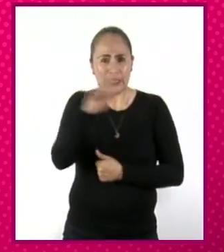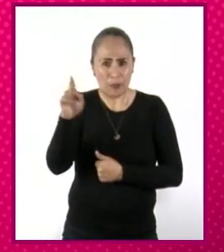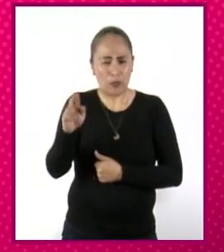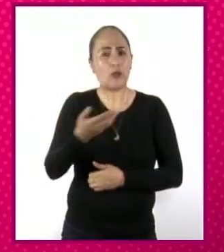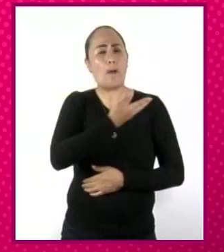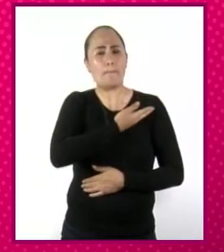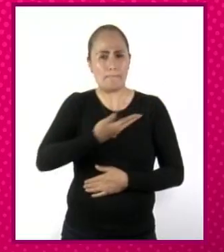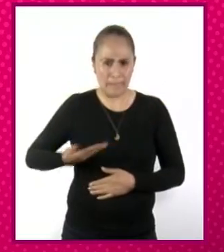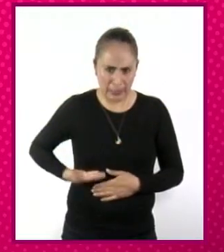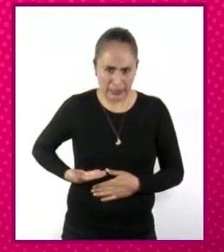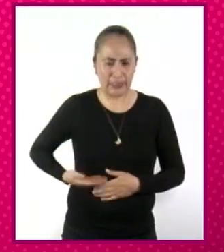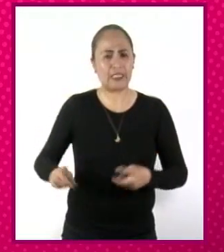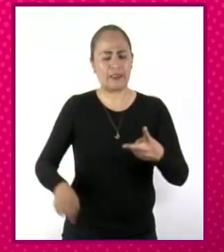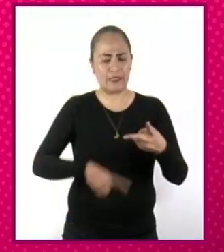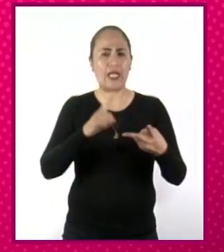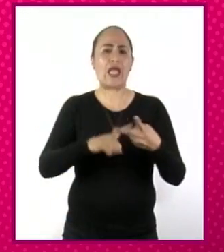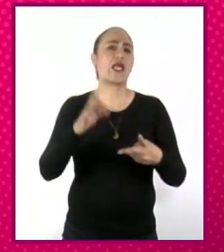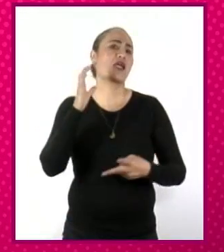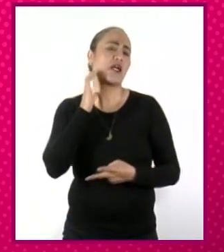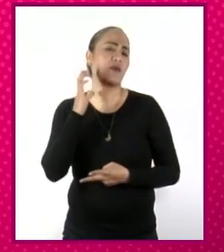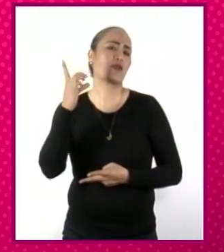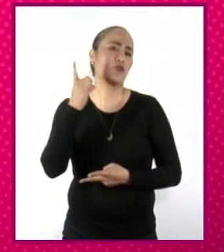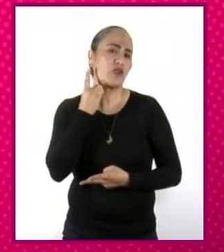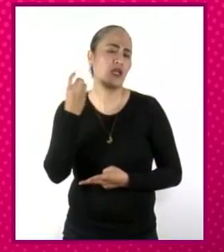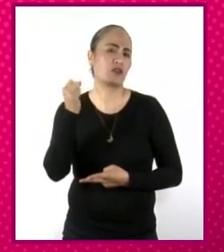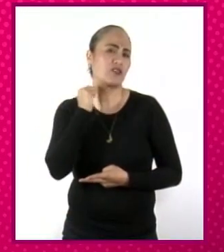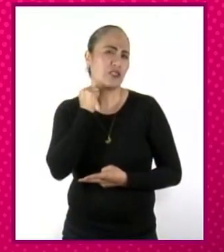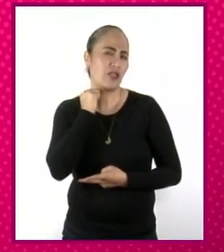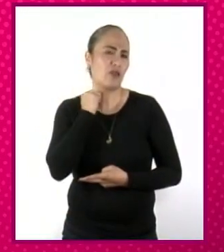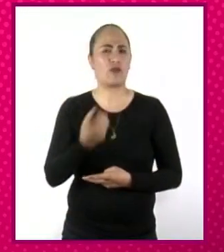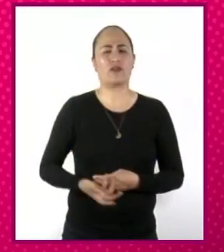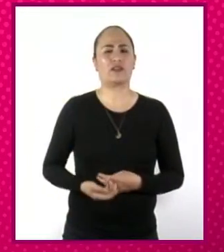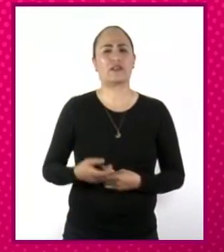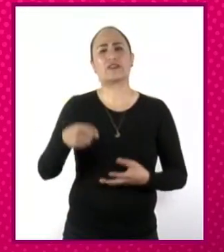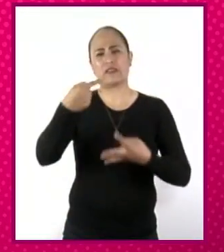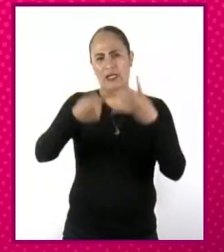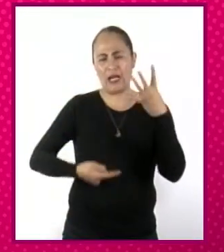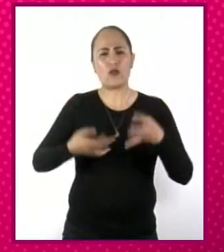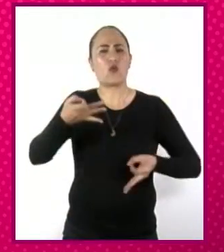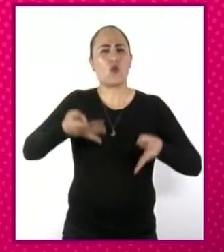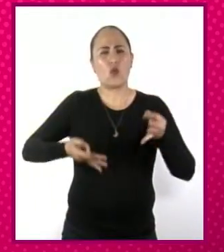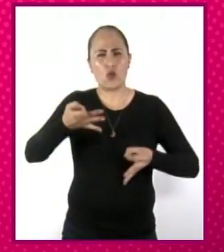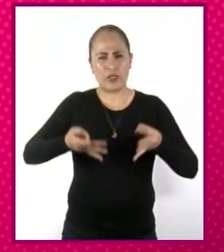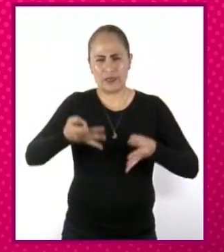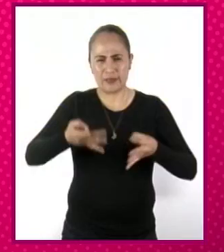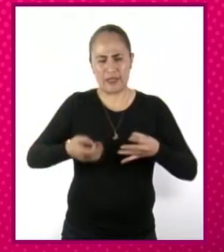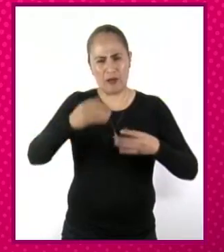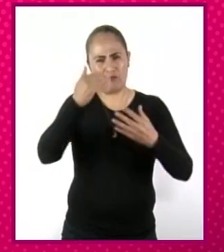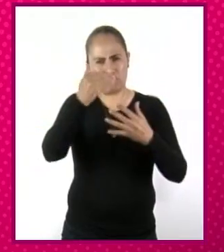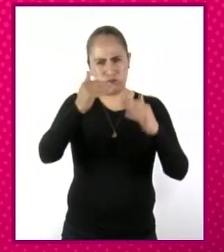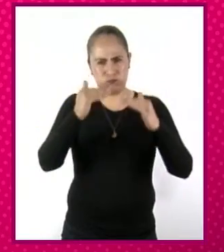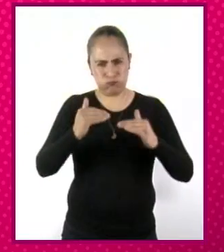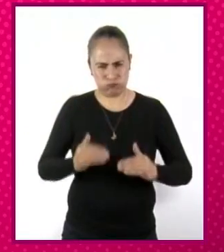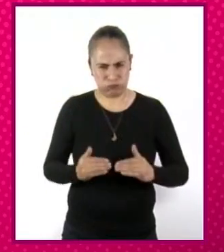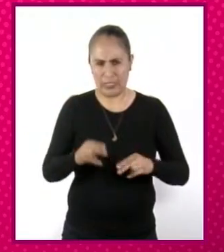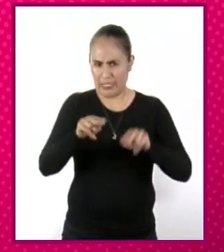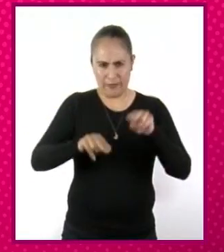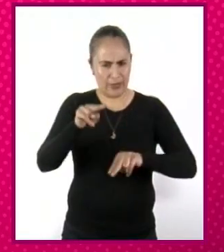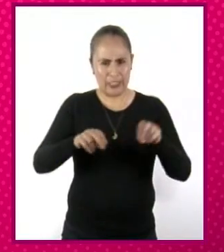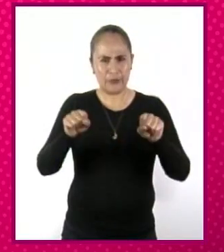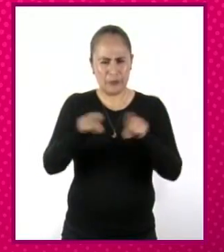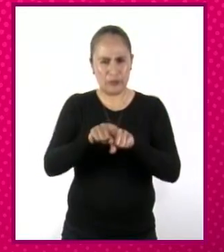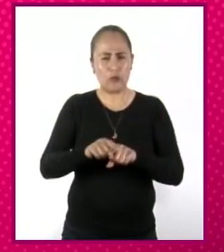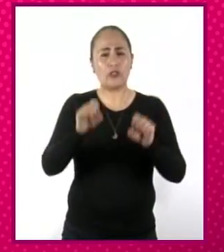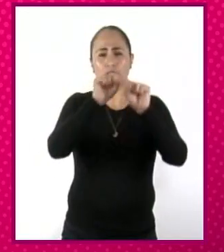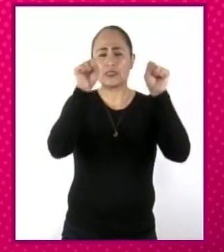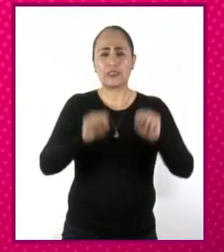un sistema bicameral, con una división de poderes en ejecutivo, legislativo y judicial, y finalmente ambos países se suscriben en el siglo XIX